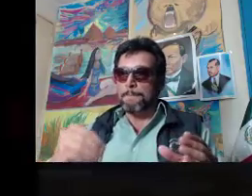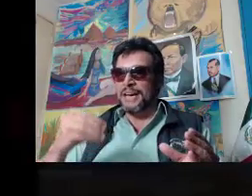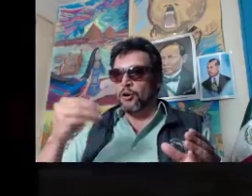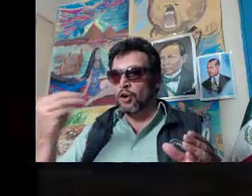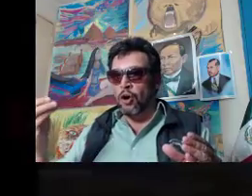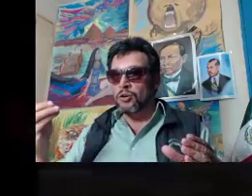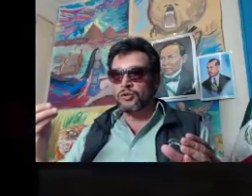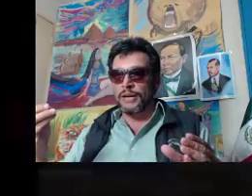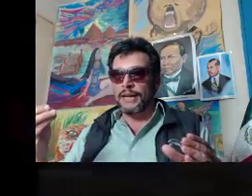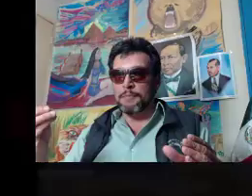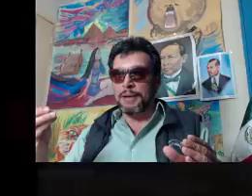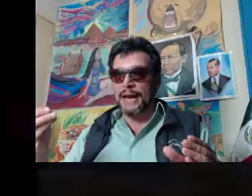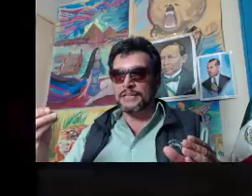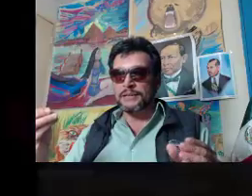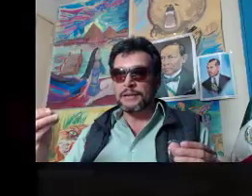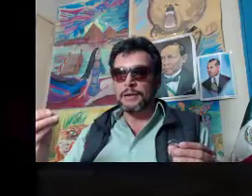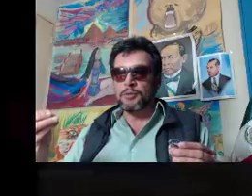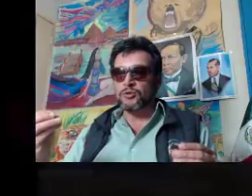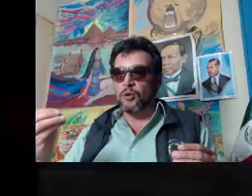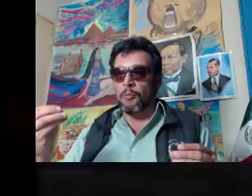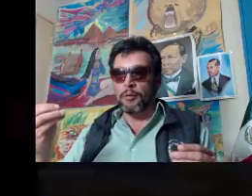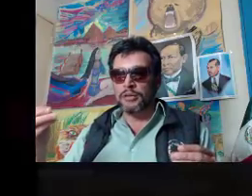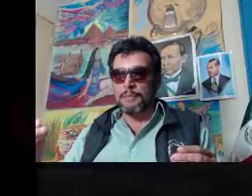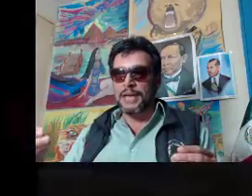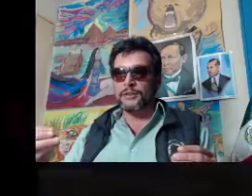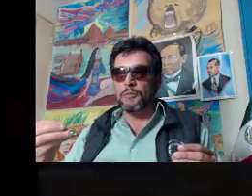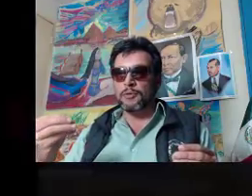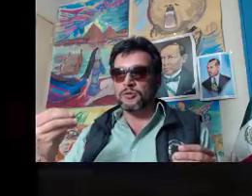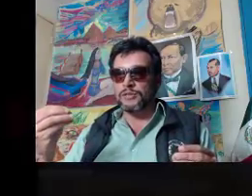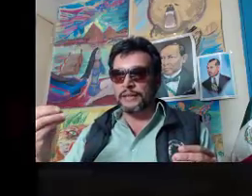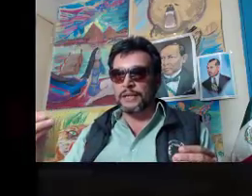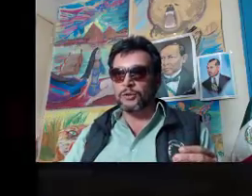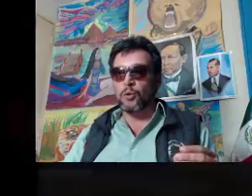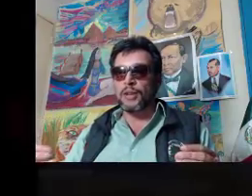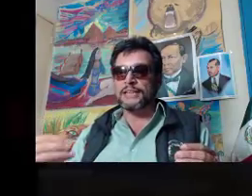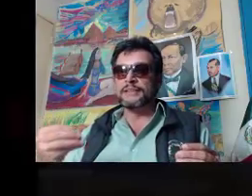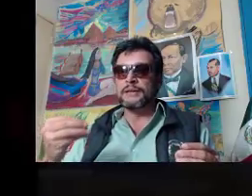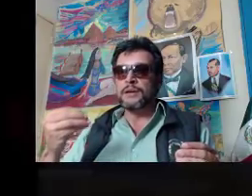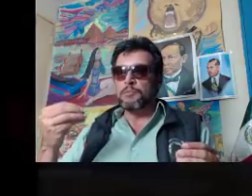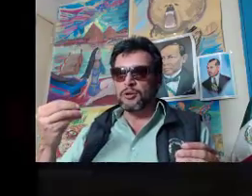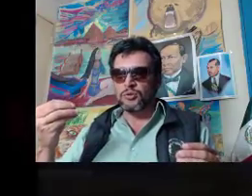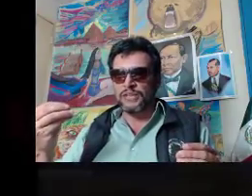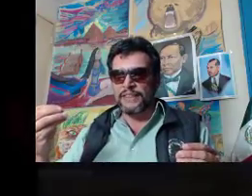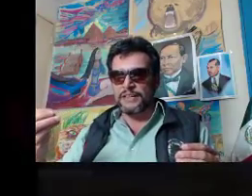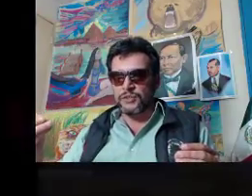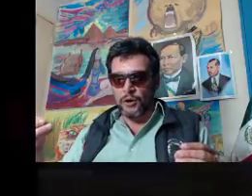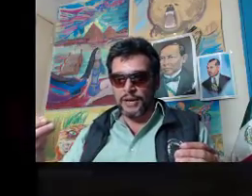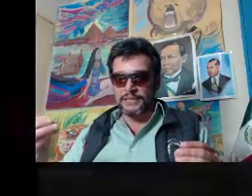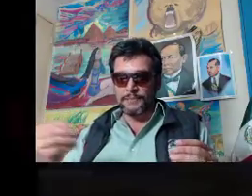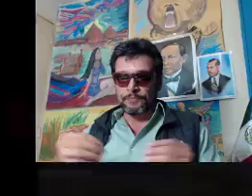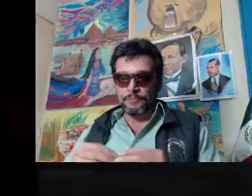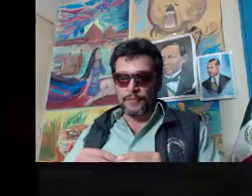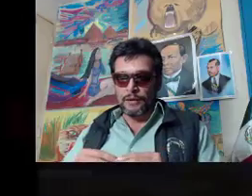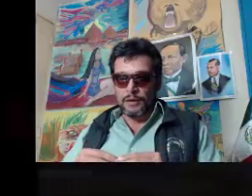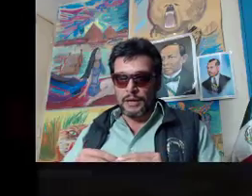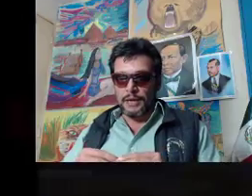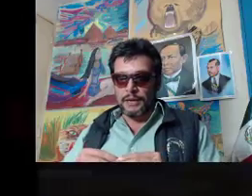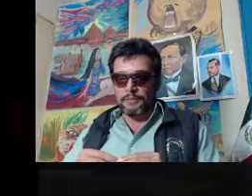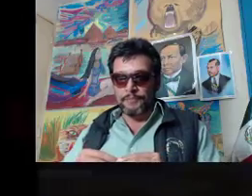famosas, pero no son ejemplares por su comportamiento, por sus actitudes, por sus adicciones.